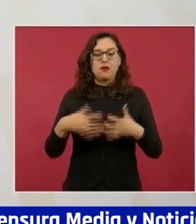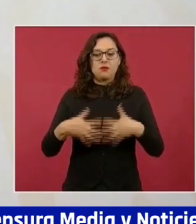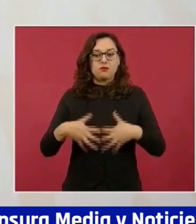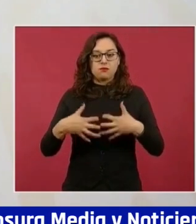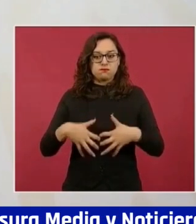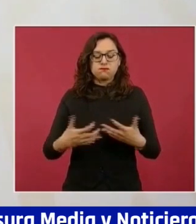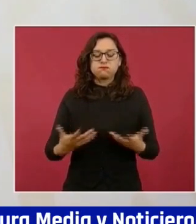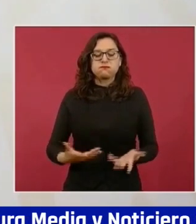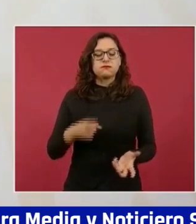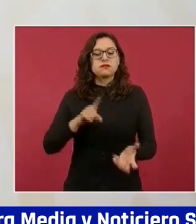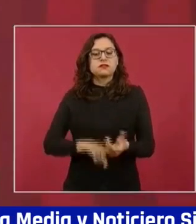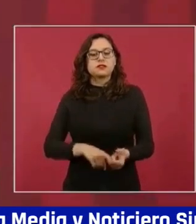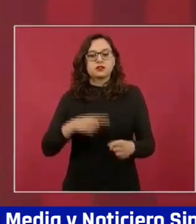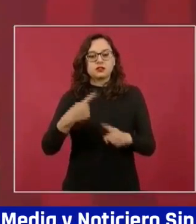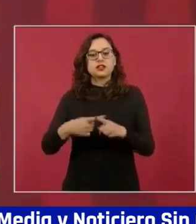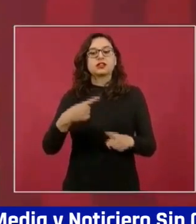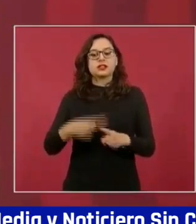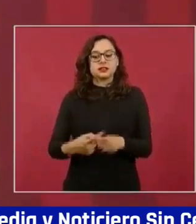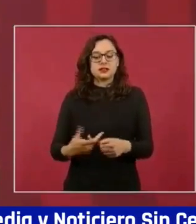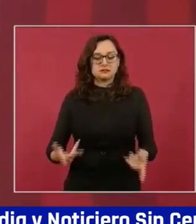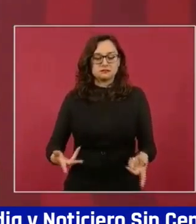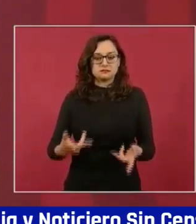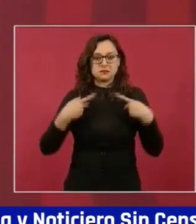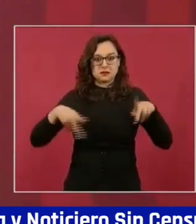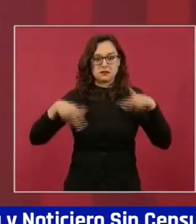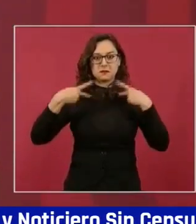la población hispana.